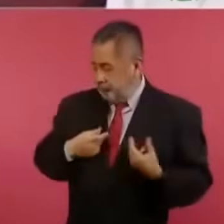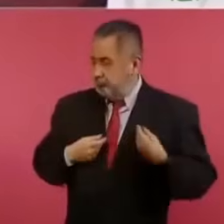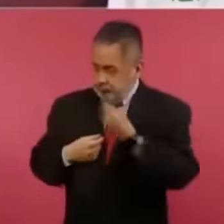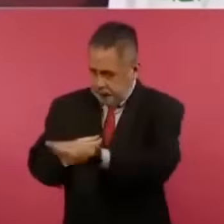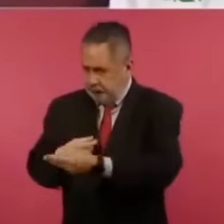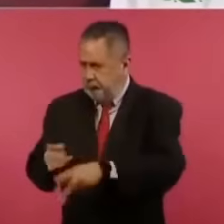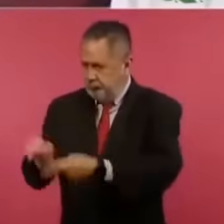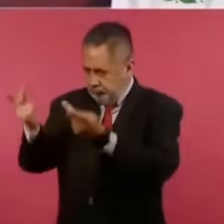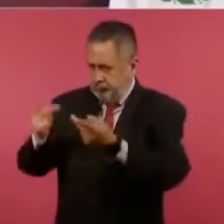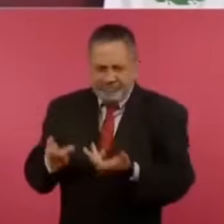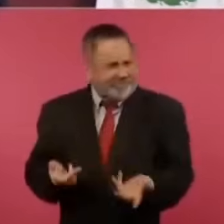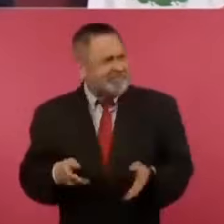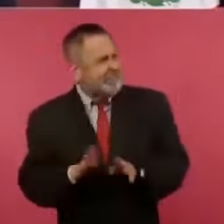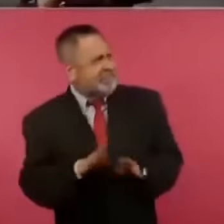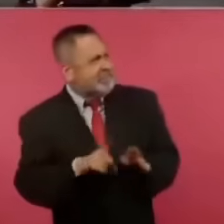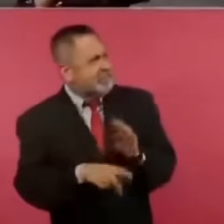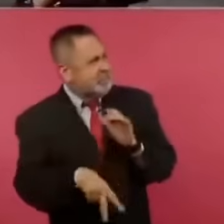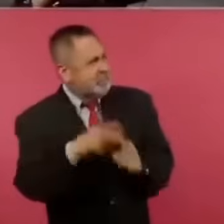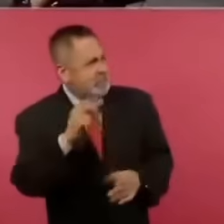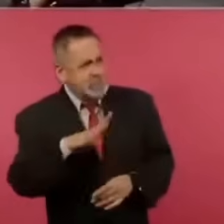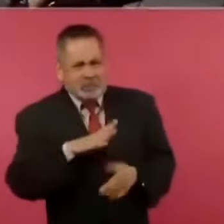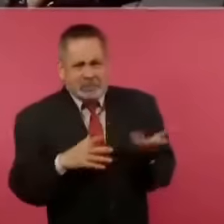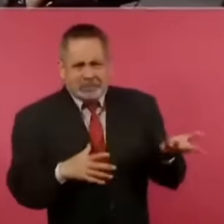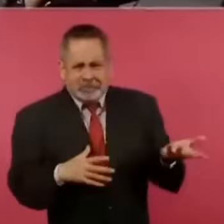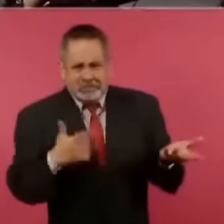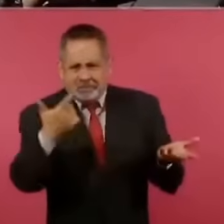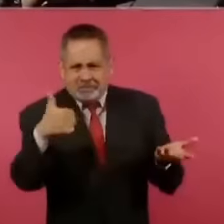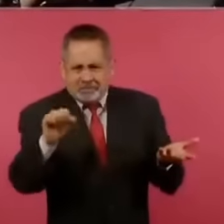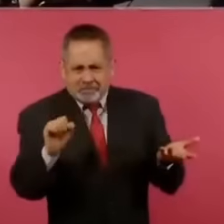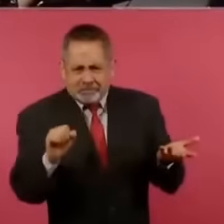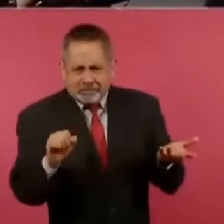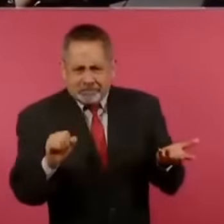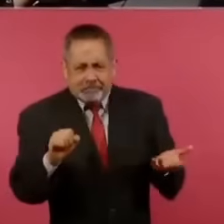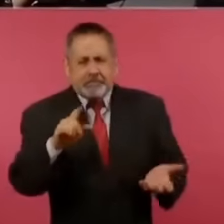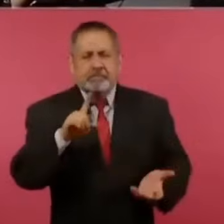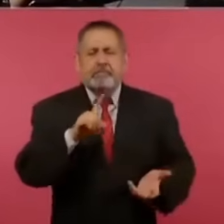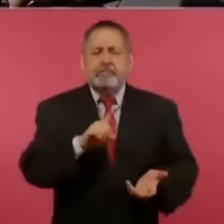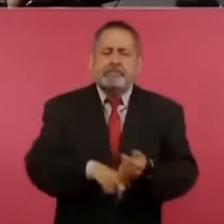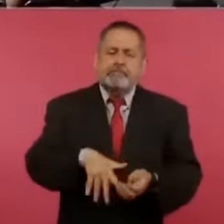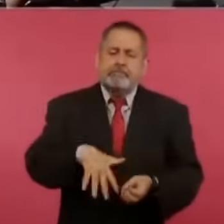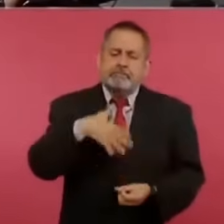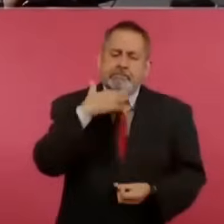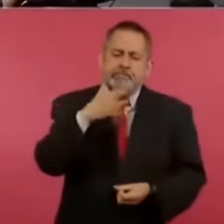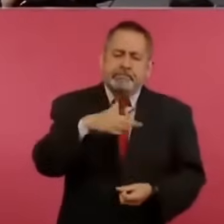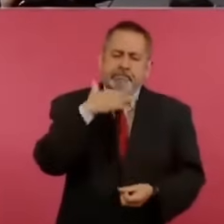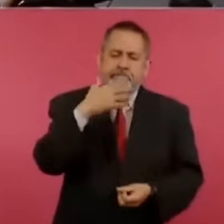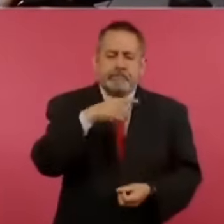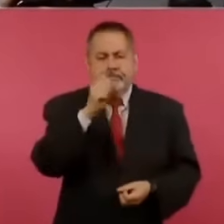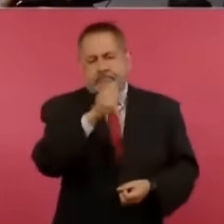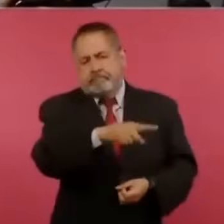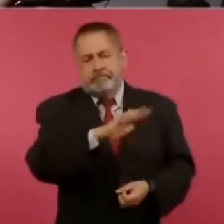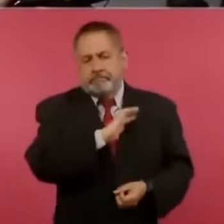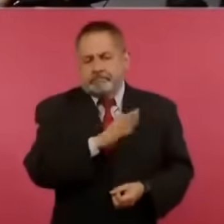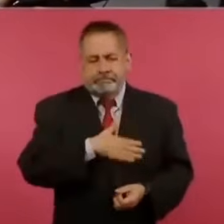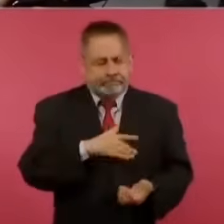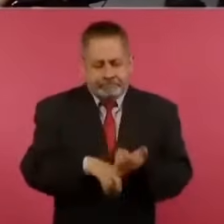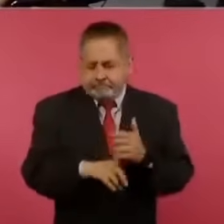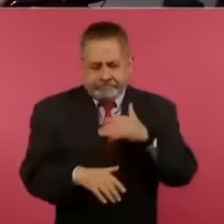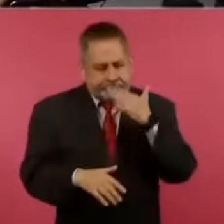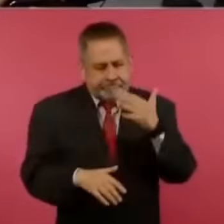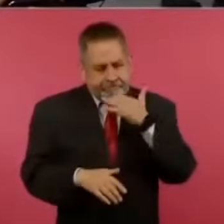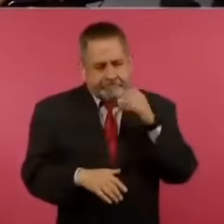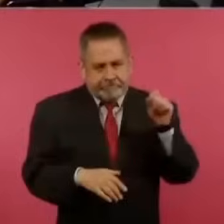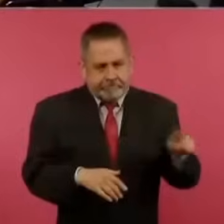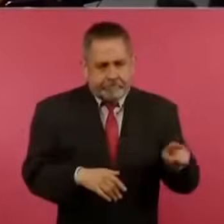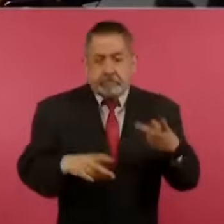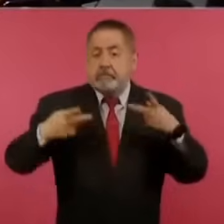pero una de las características de la corrupción en España, que no